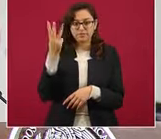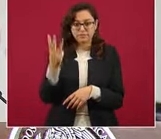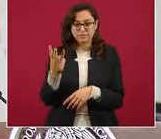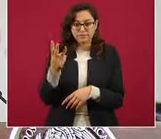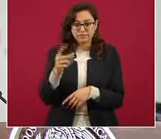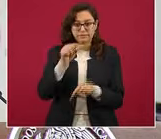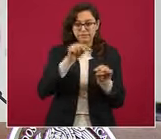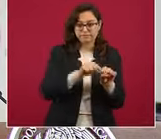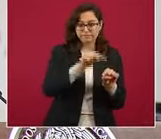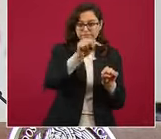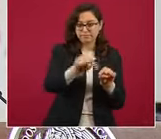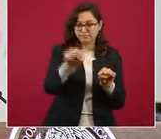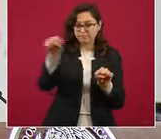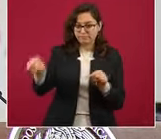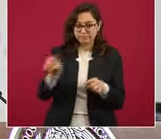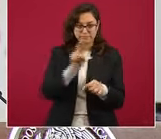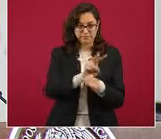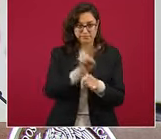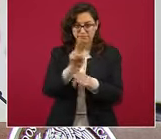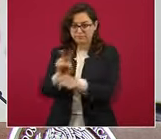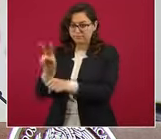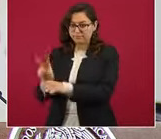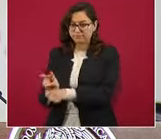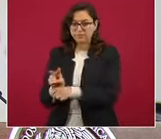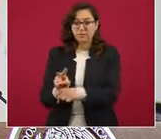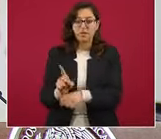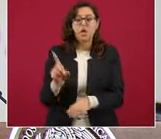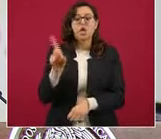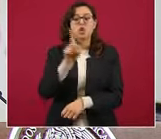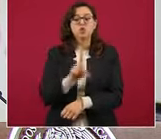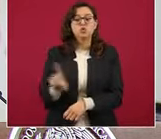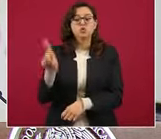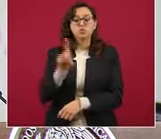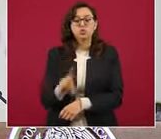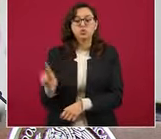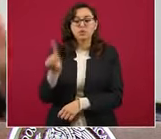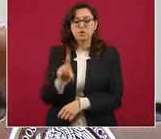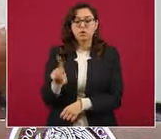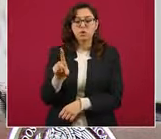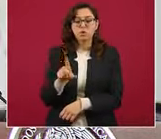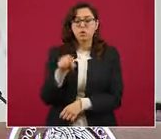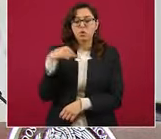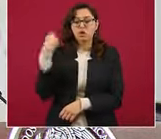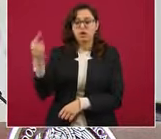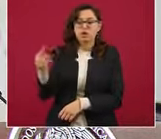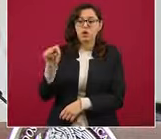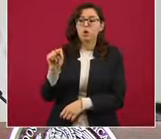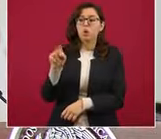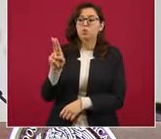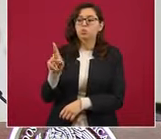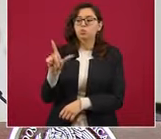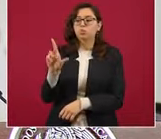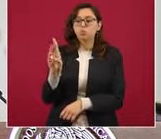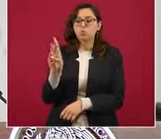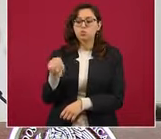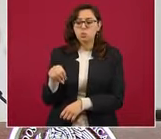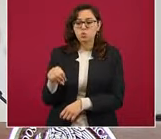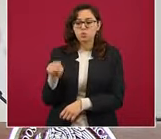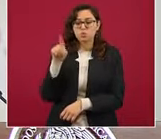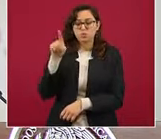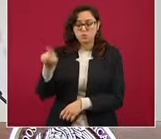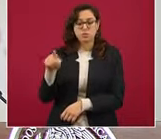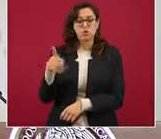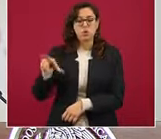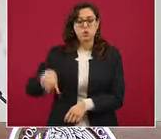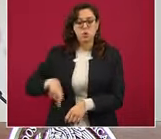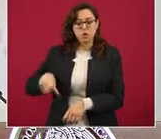supervisiones y el domingo estamos en Tulum, porque vamos a firmar un acuerdo con los gobernadores del